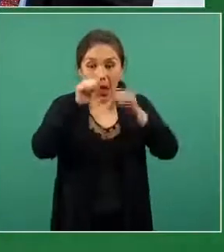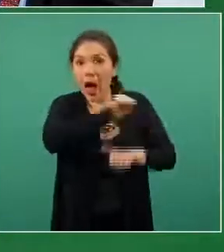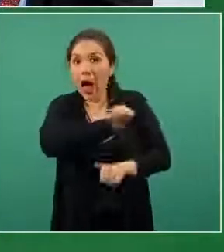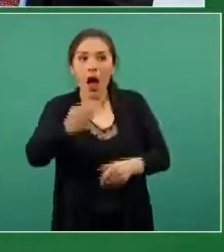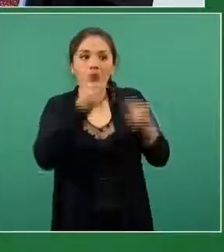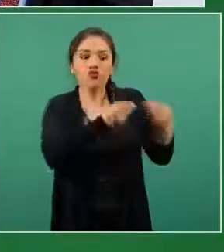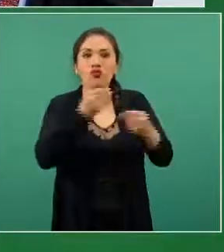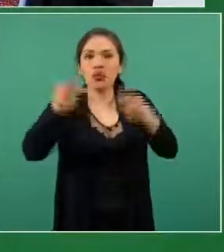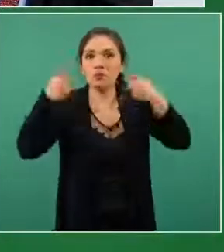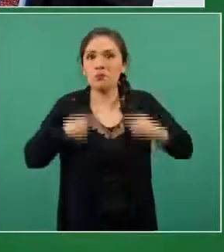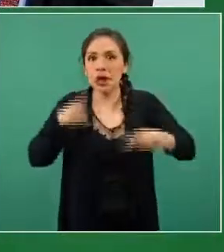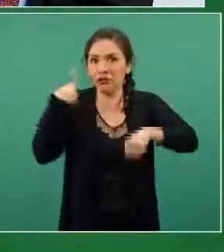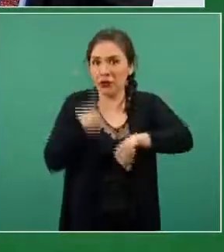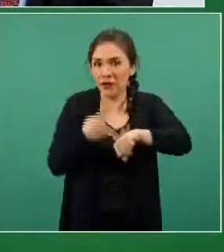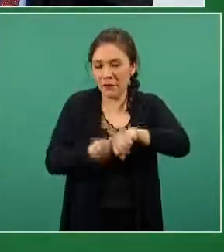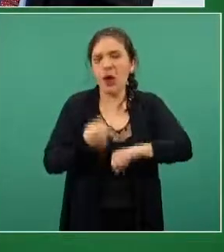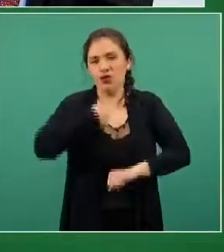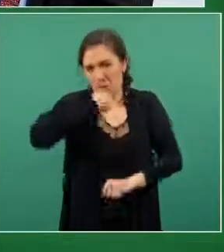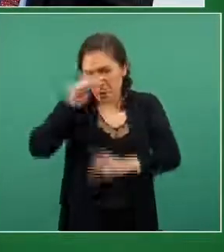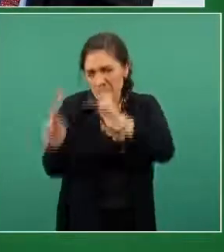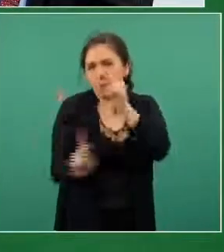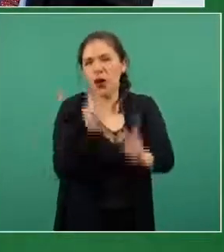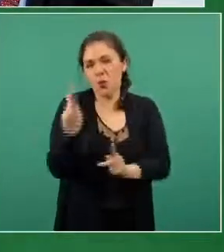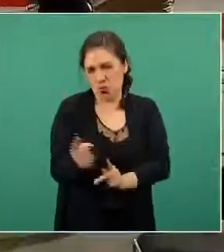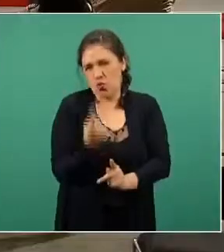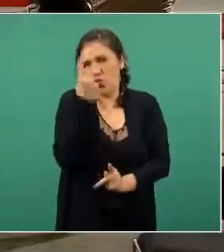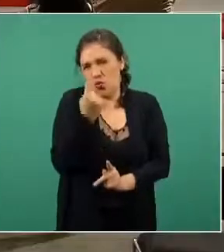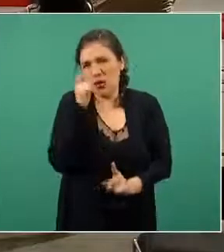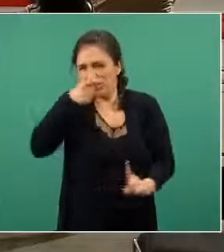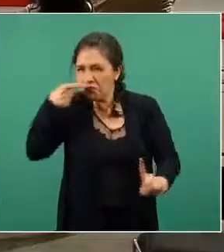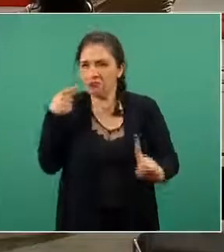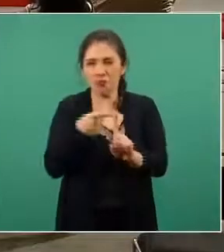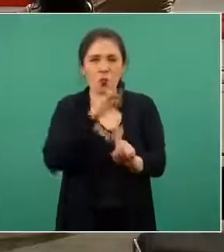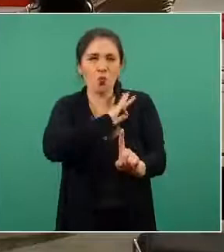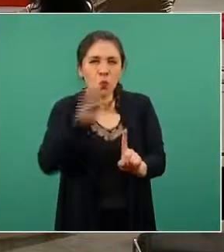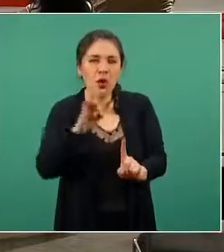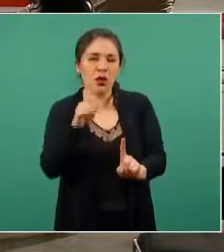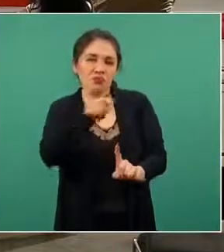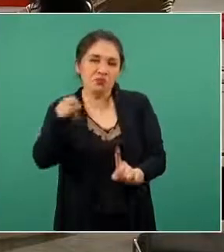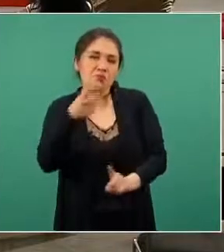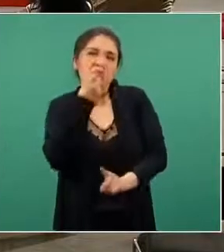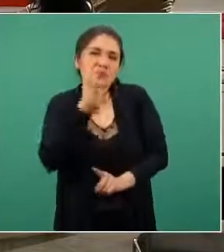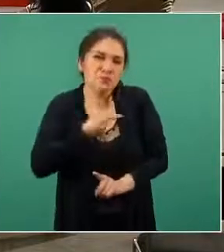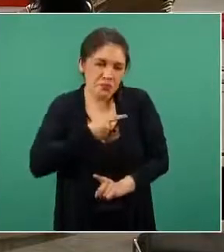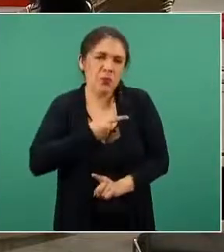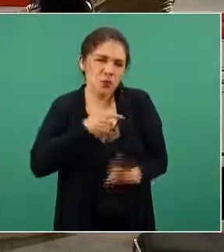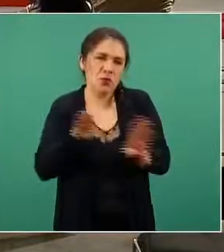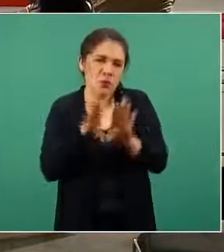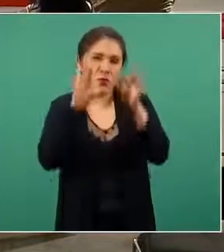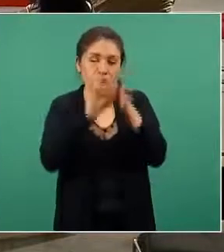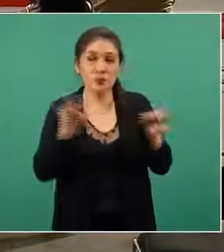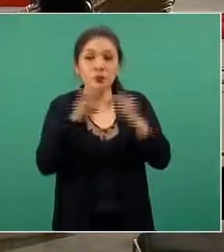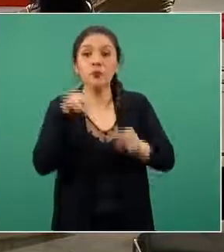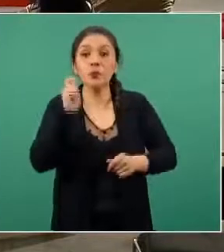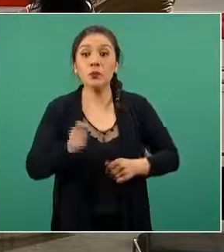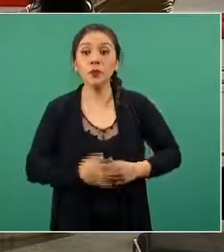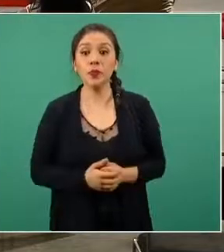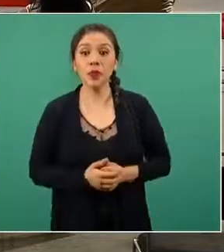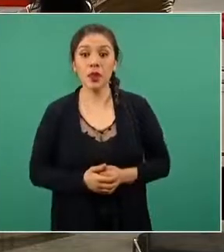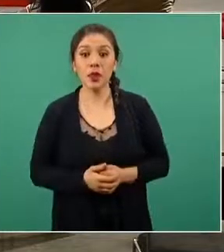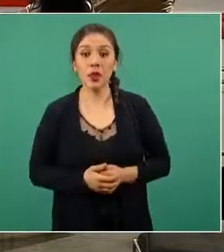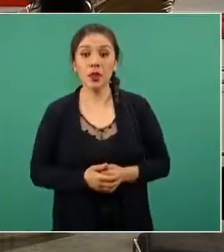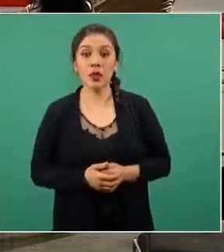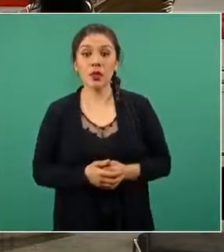estos pacientes. A lo mejor mi pregunta específica o si pudieran nuestros invitados comentar al respecto es,